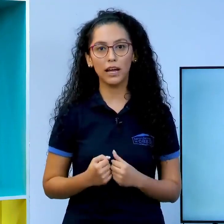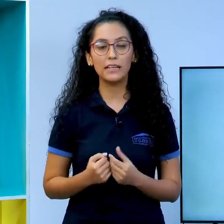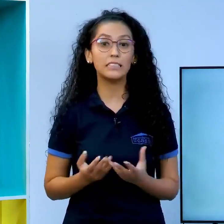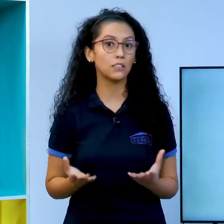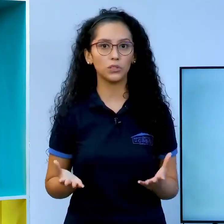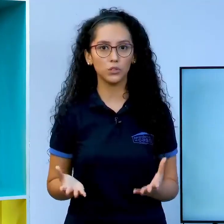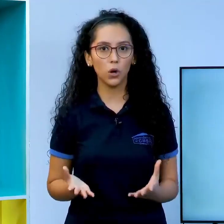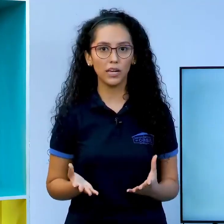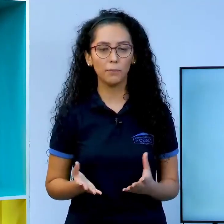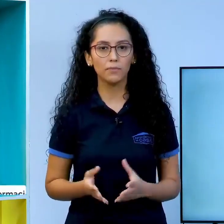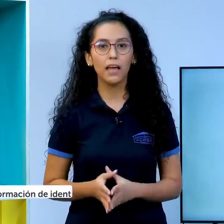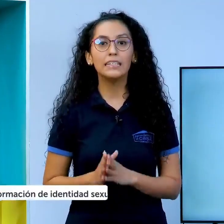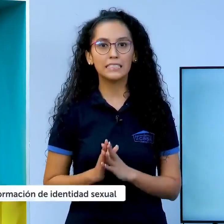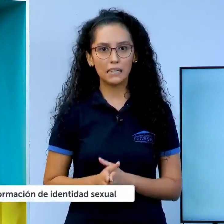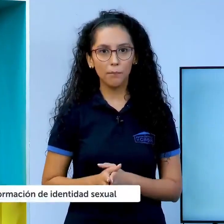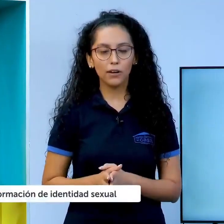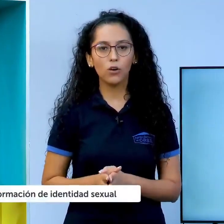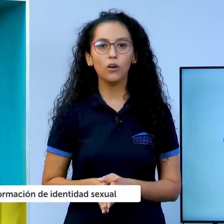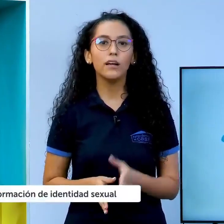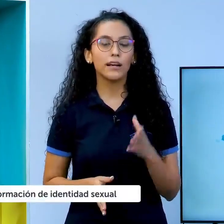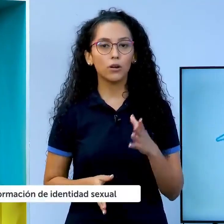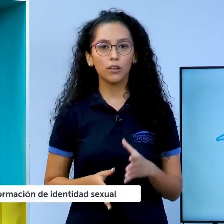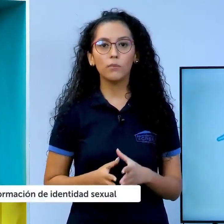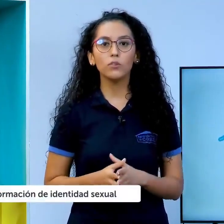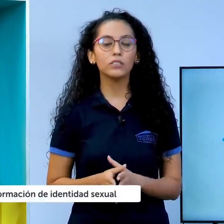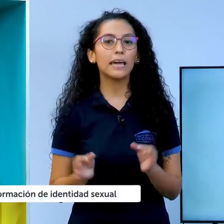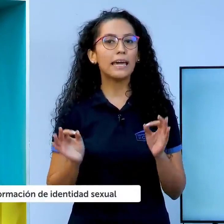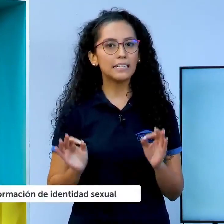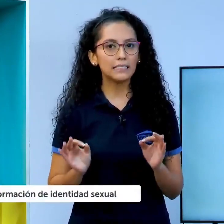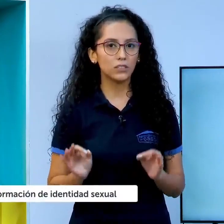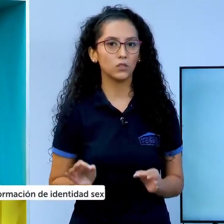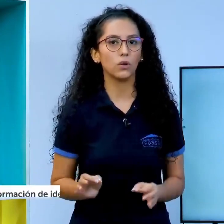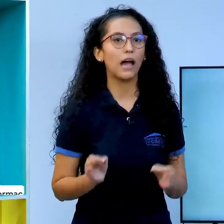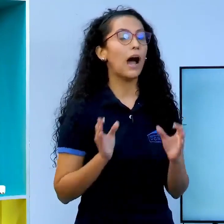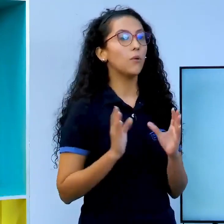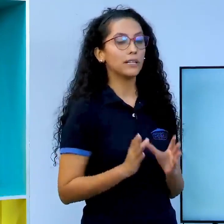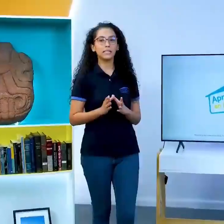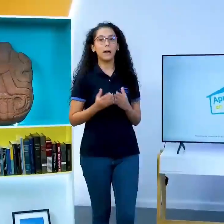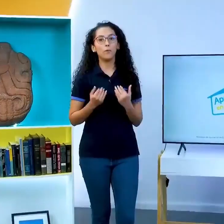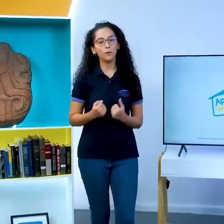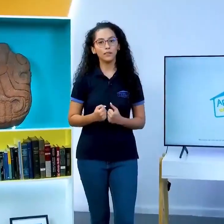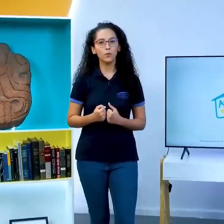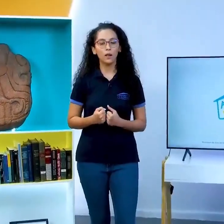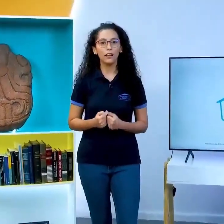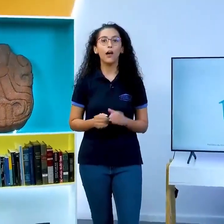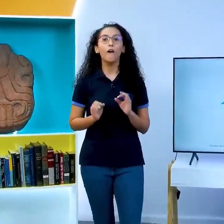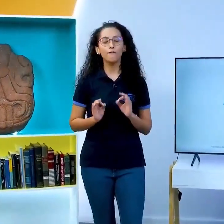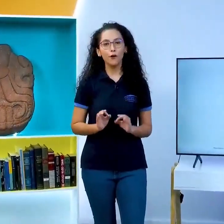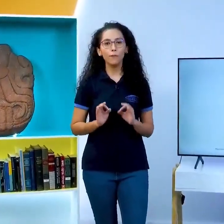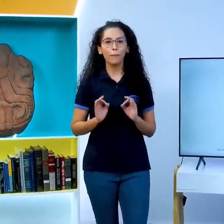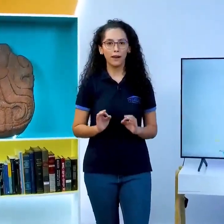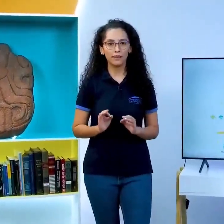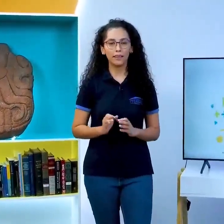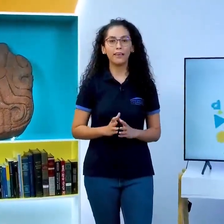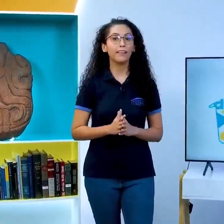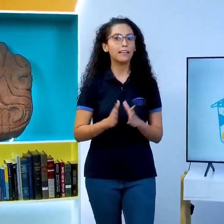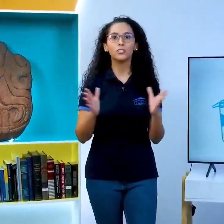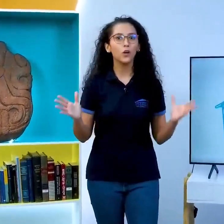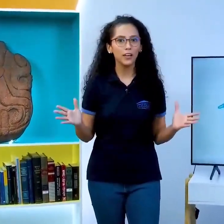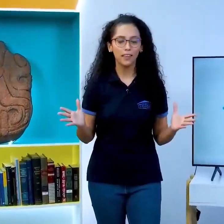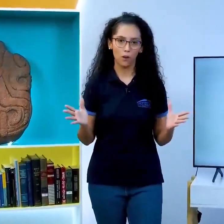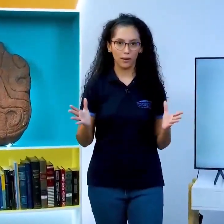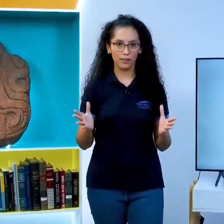personales de tu historia. Sin embargo, recordemos que esa historia, aunque sea muy particular, forma parte